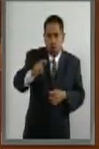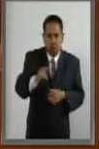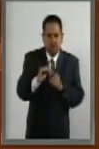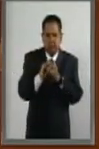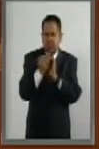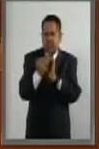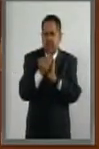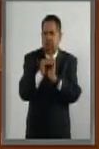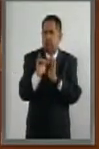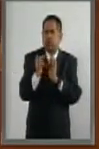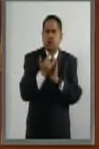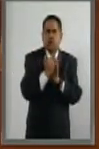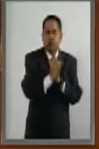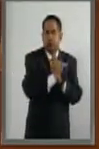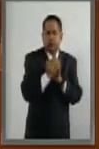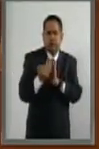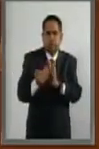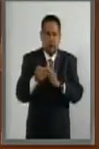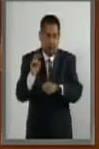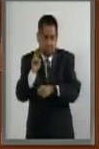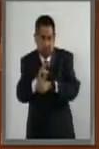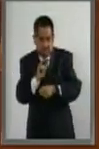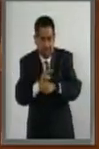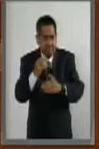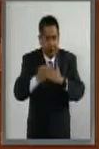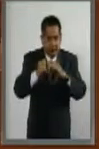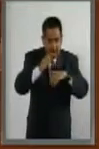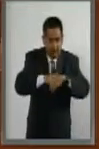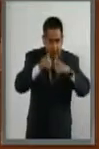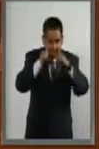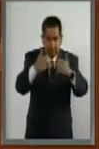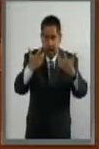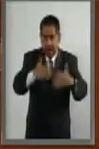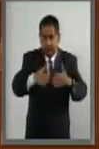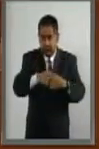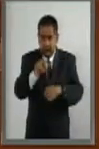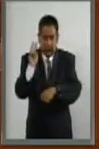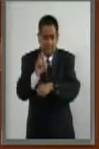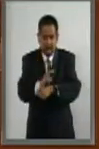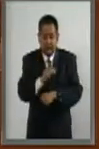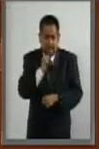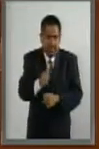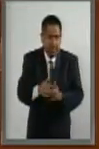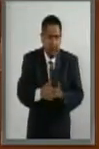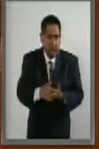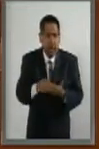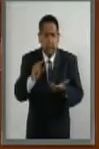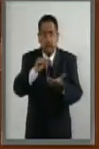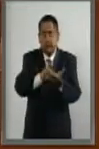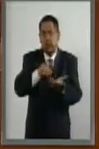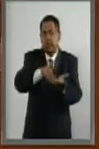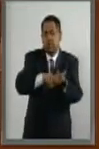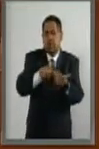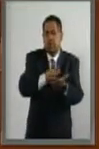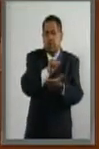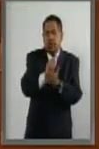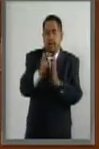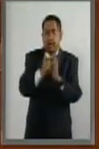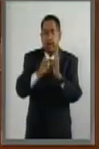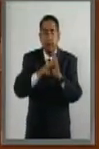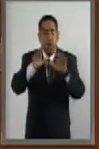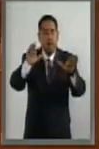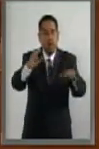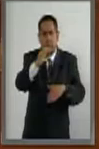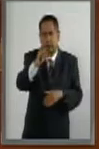corto alcance. La vigilancia en el desempeño de las empresas aéreas está contenida en la Ley del Reglamento de Aviación